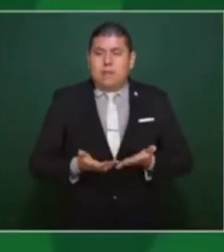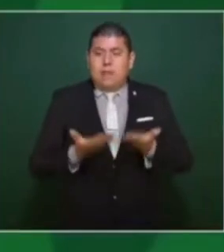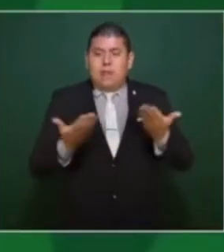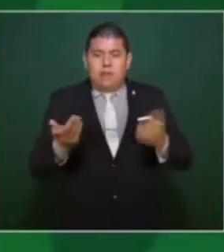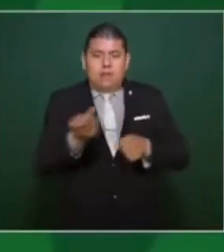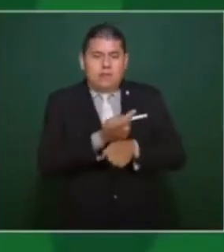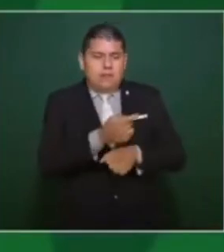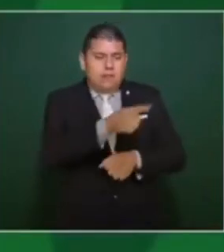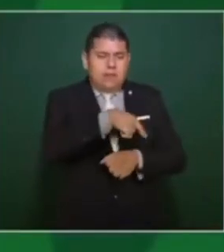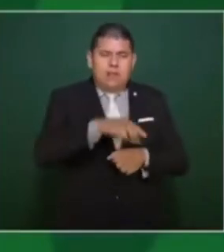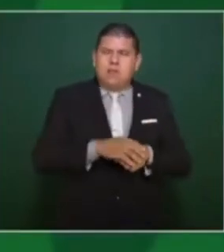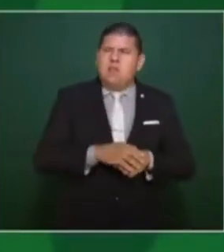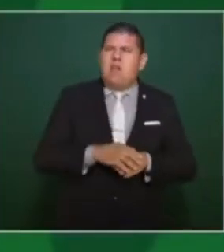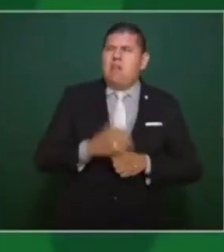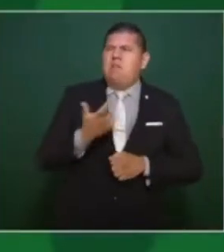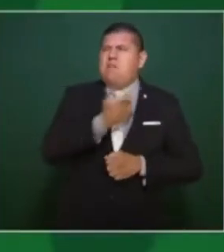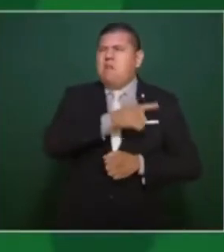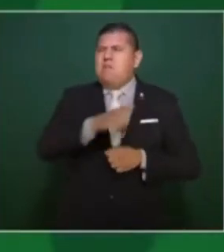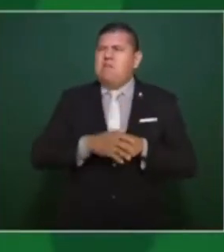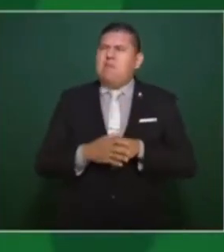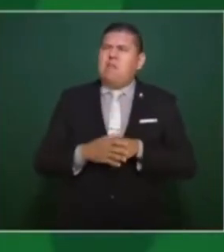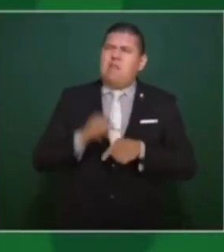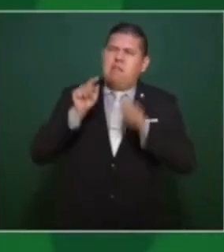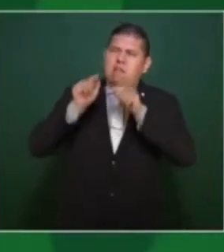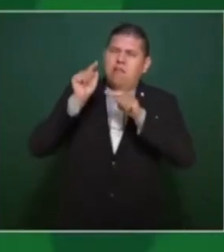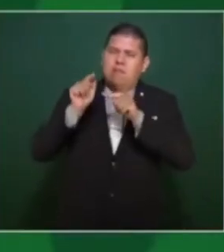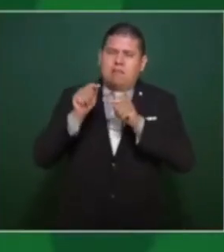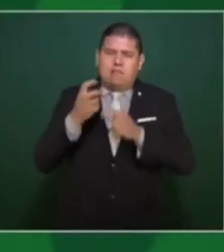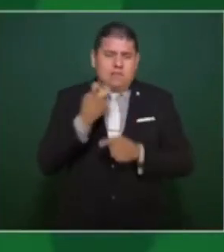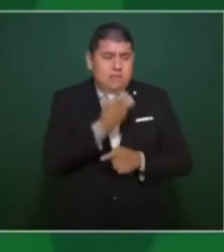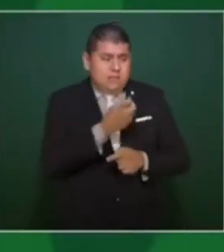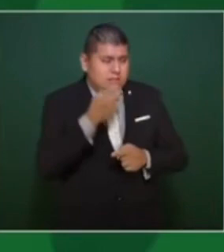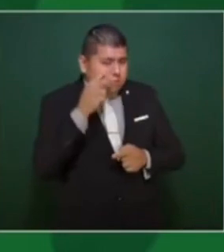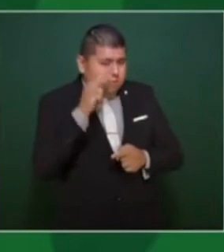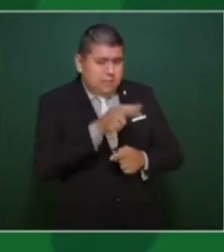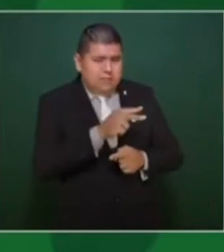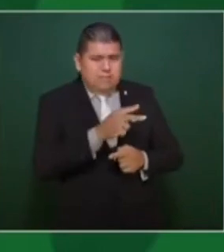el ridículo. Es muy interesante,